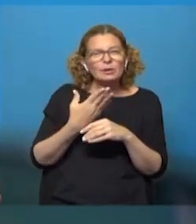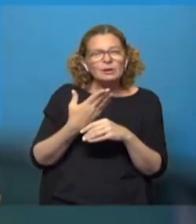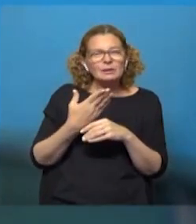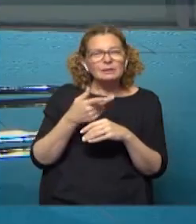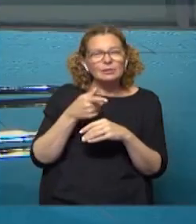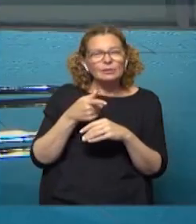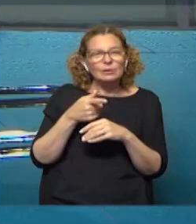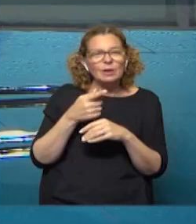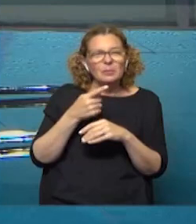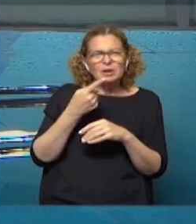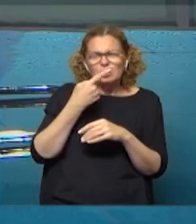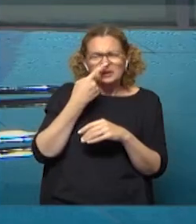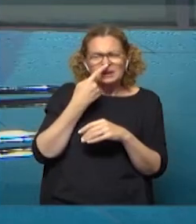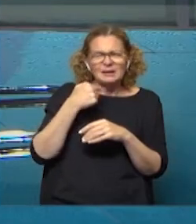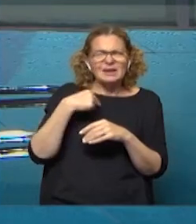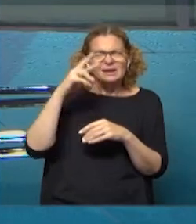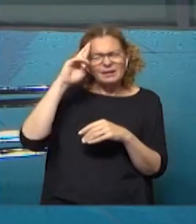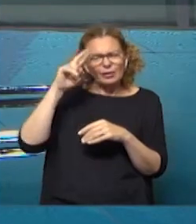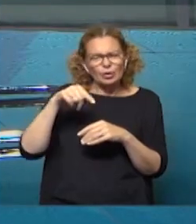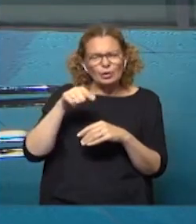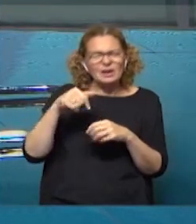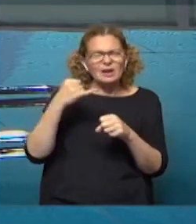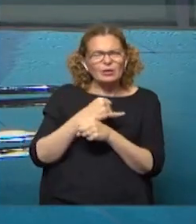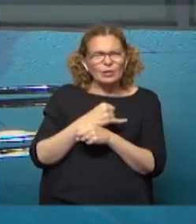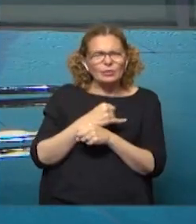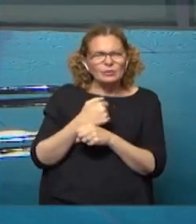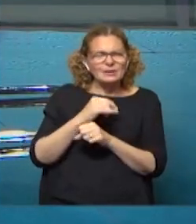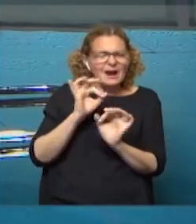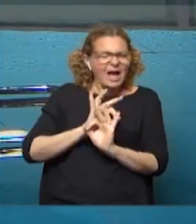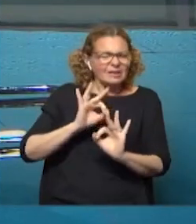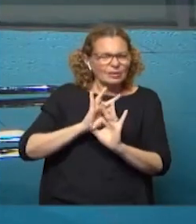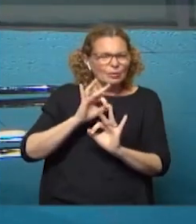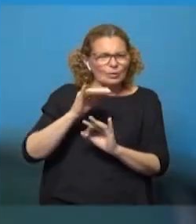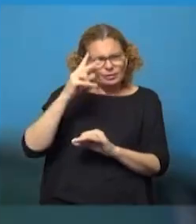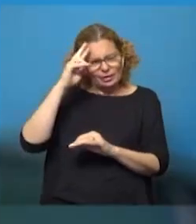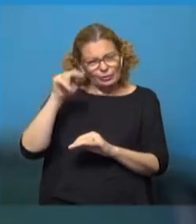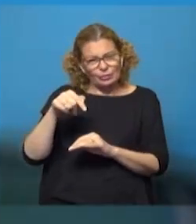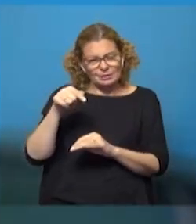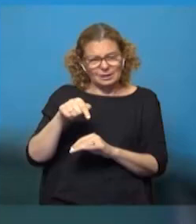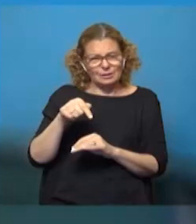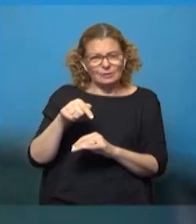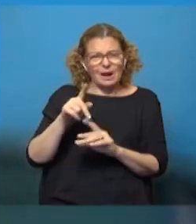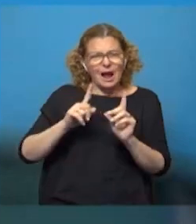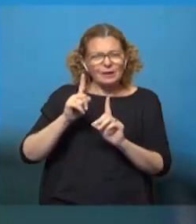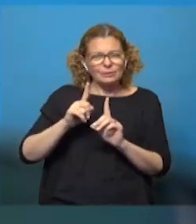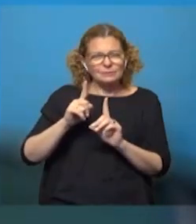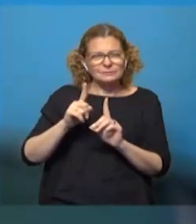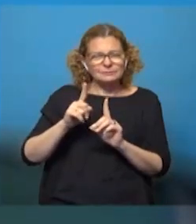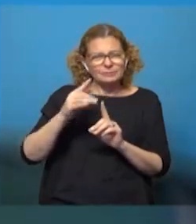ocurrieron así no me importa quién tuvo razón o quién cometió error nadie tuvo razón sí una cosa